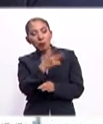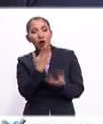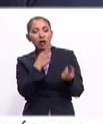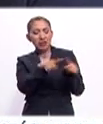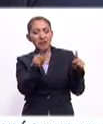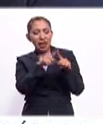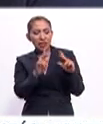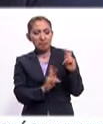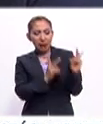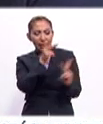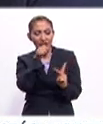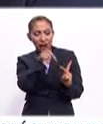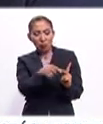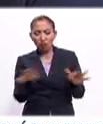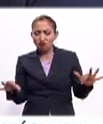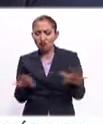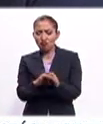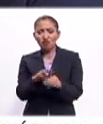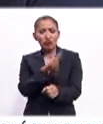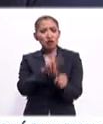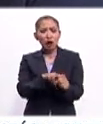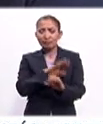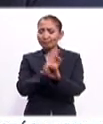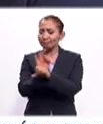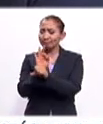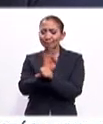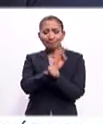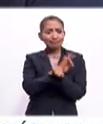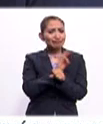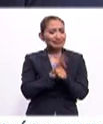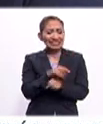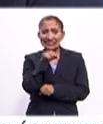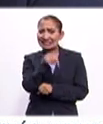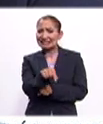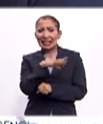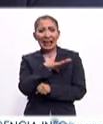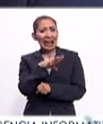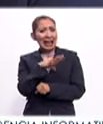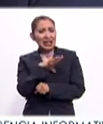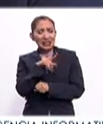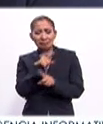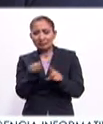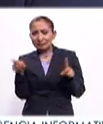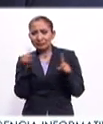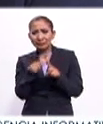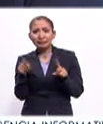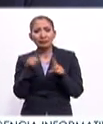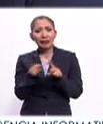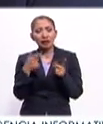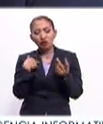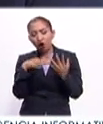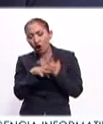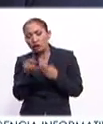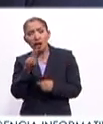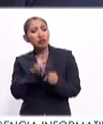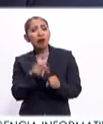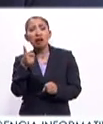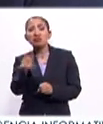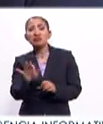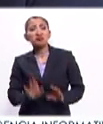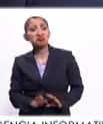un policultivo muy cercano a la naturaleza y que esté ahí con una serie de